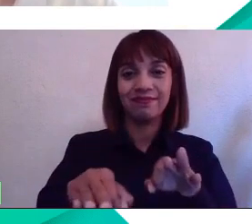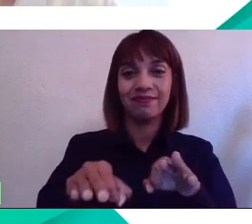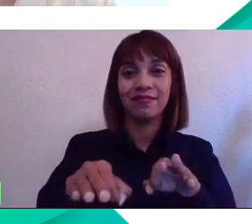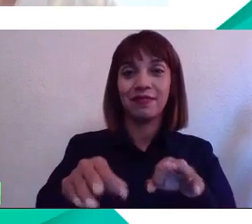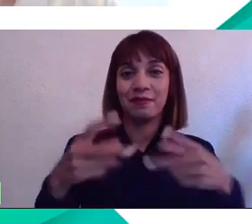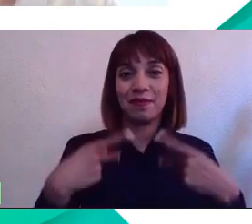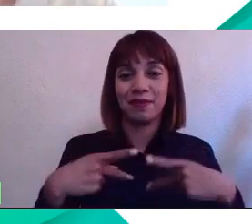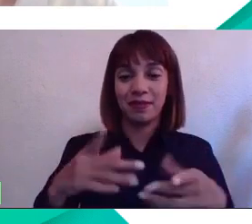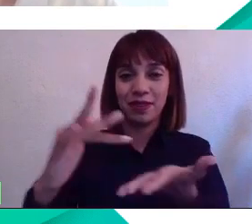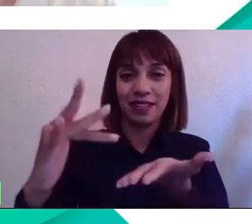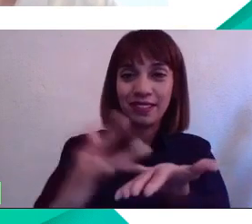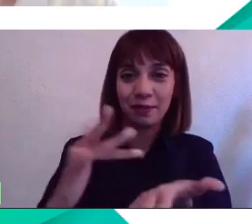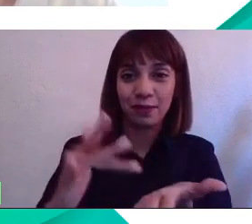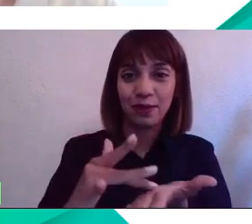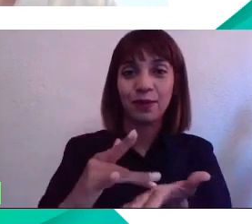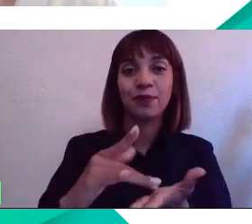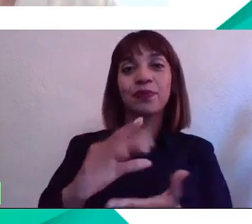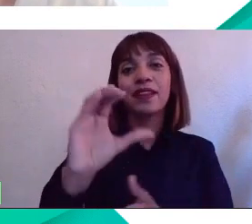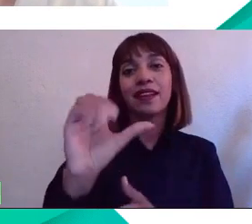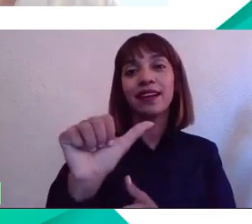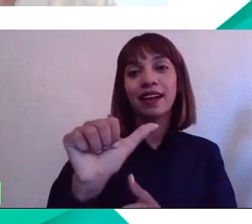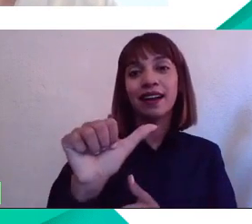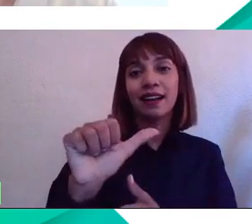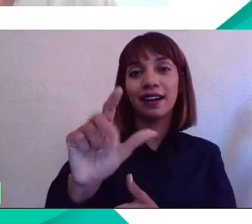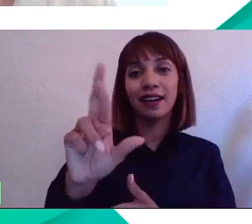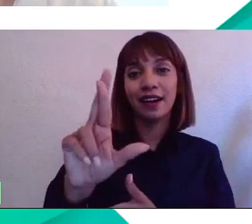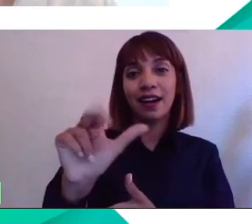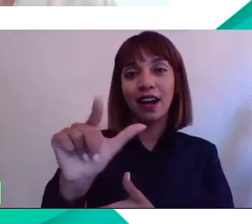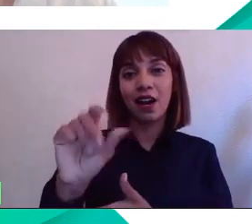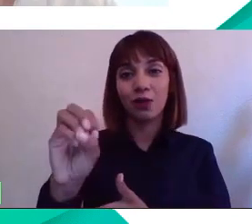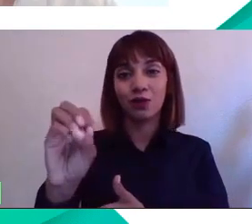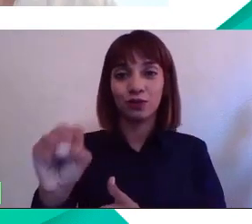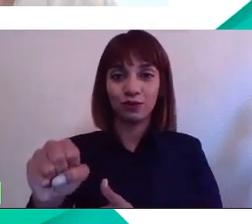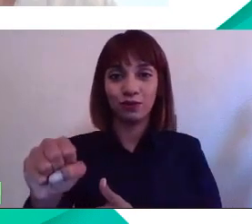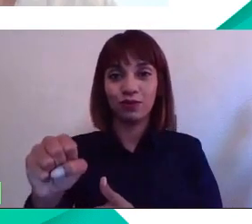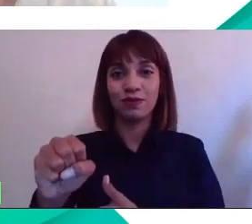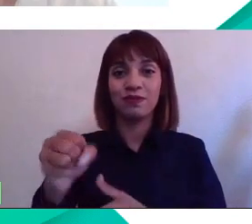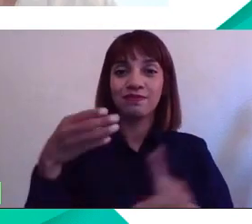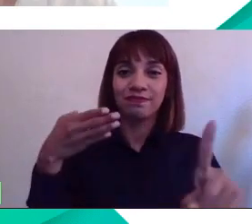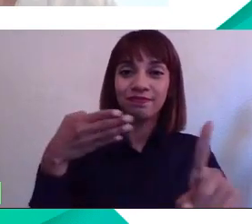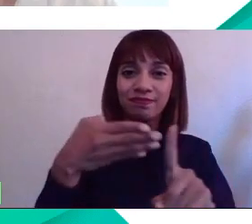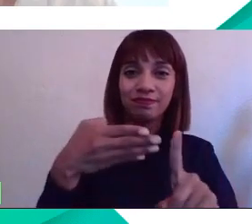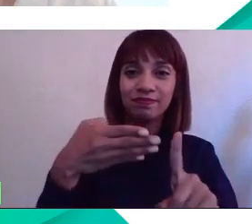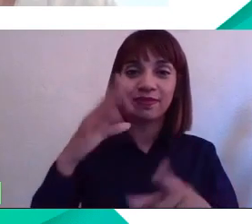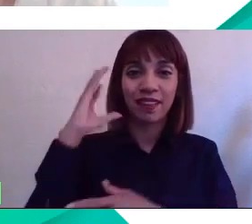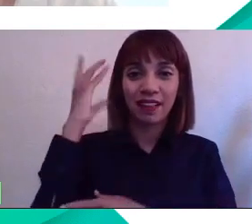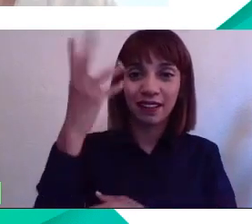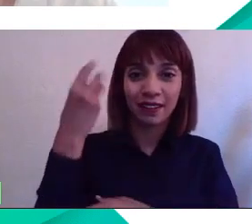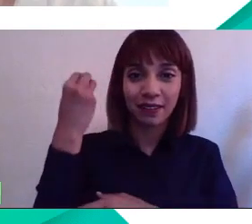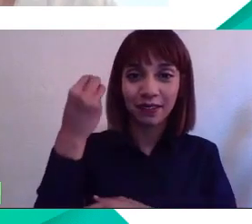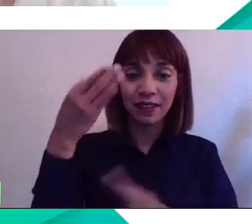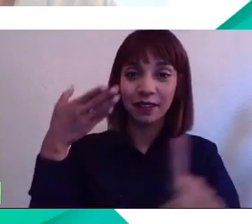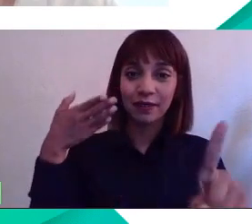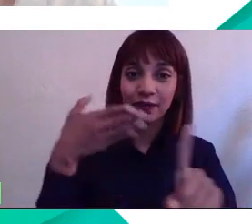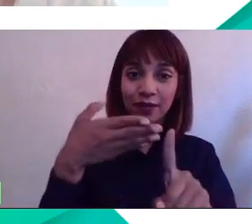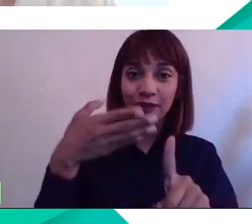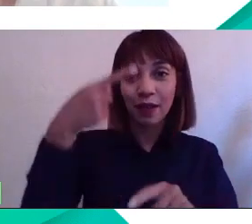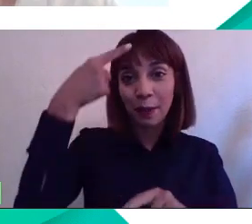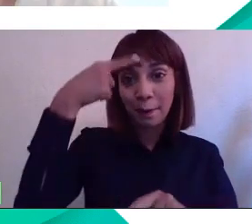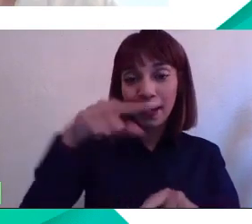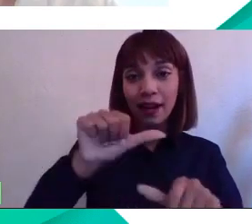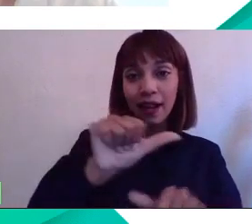nos acompaña por último Carlos Farucci, de Oxfam, tiene formación en marketing digital y está especializado en fundraising para las